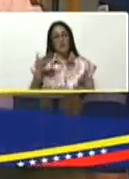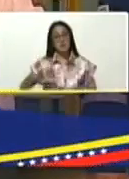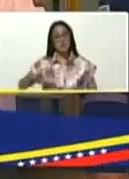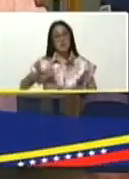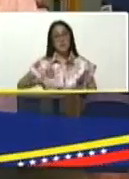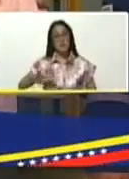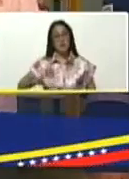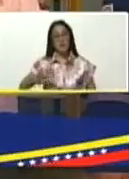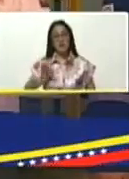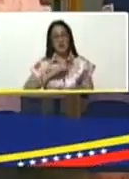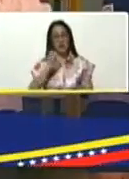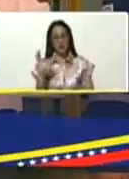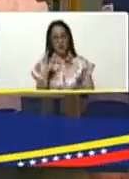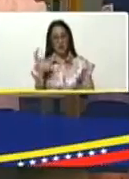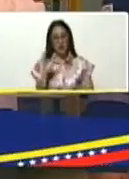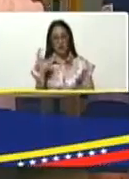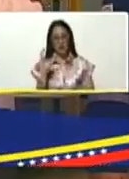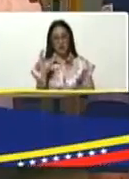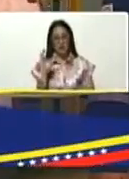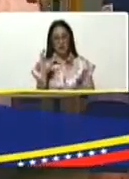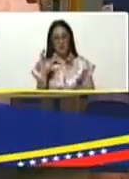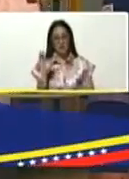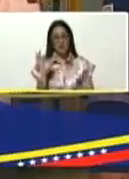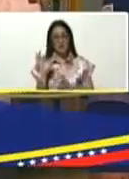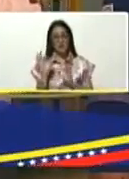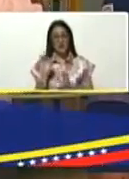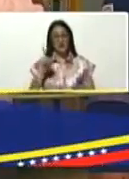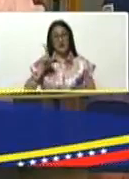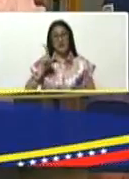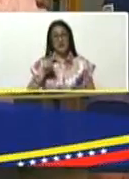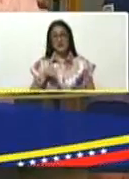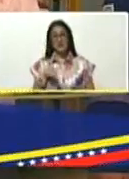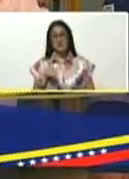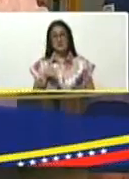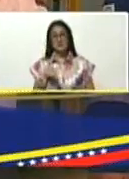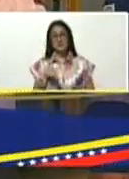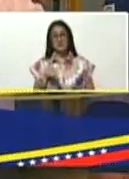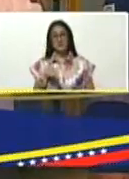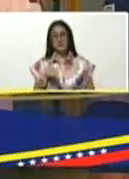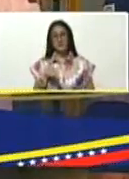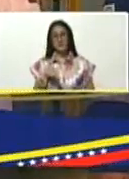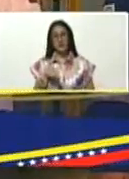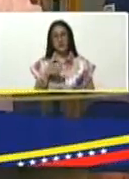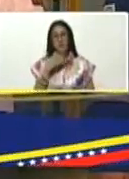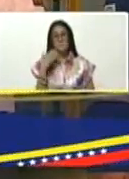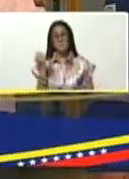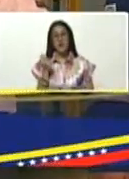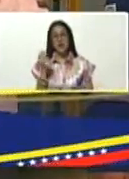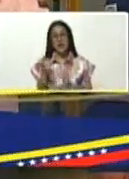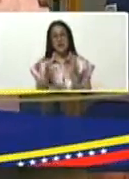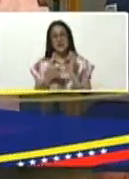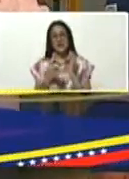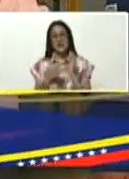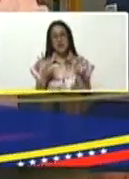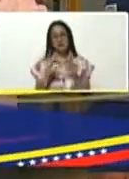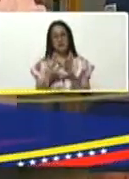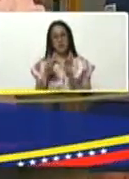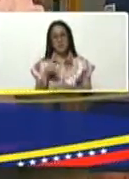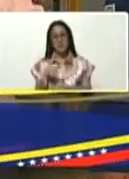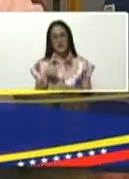para Colombia. Hemos dado, inclusive, con uno de los mejores técnicos de la Alianza de